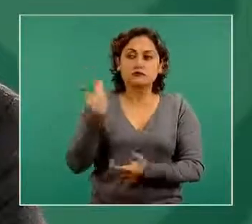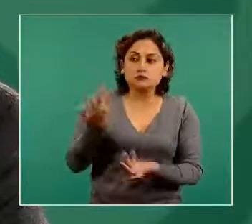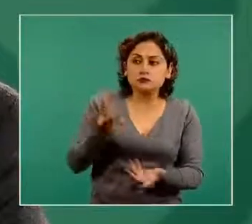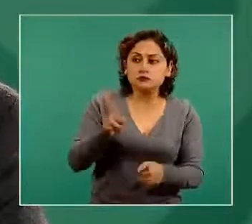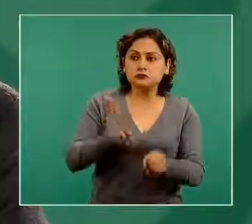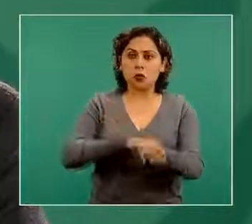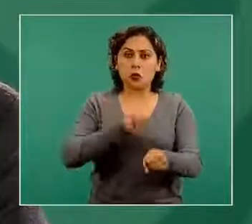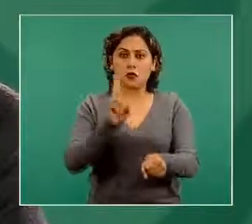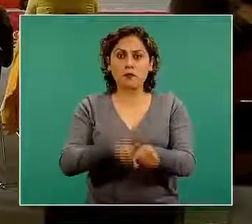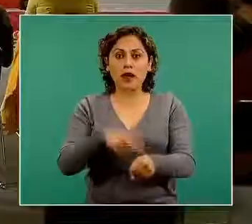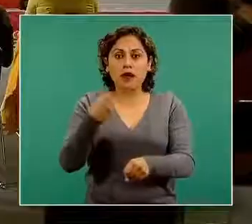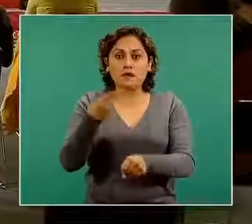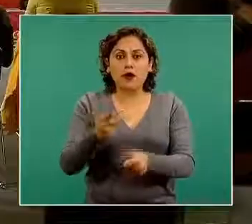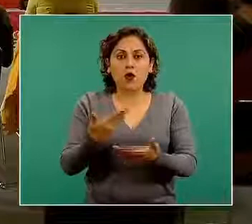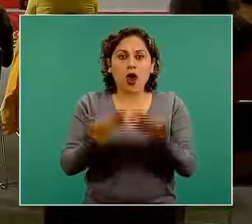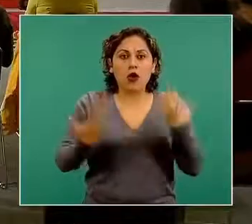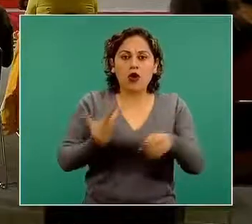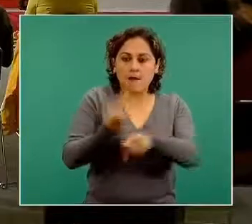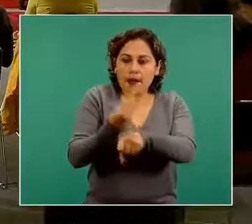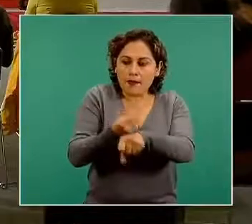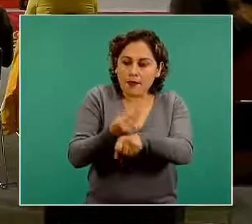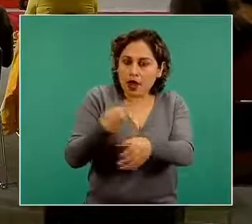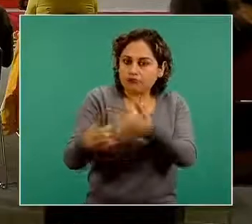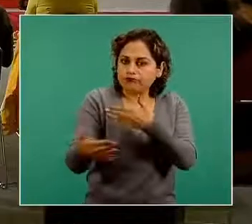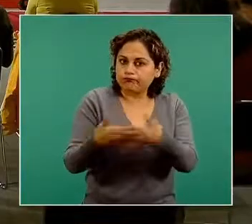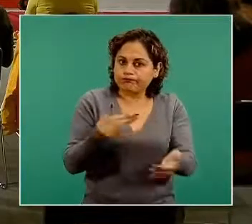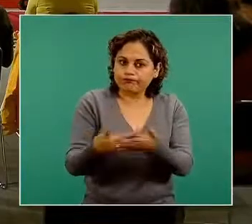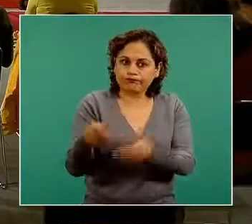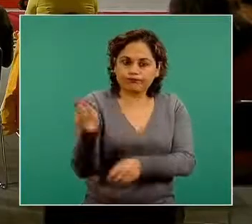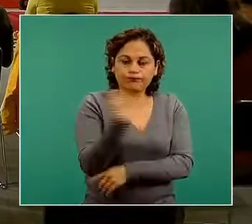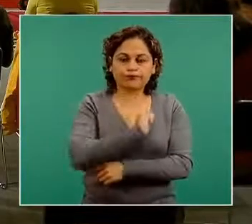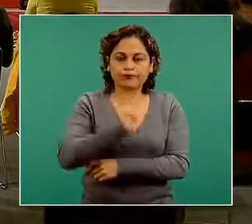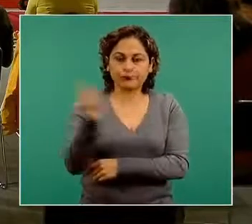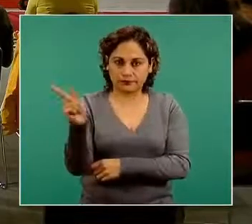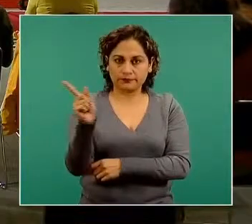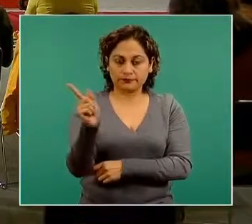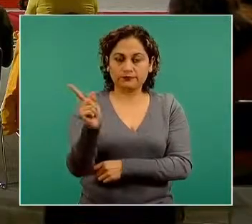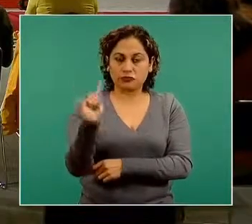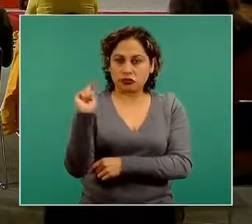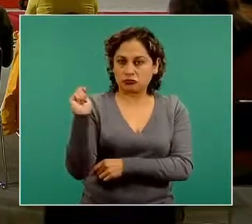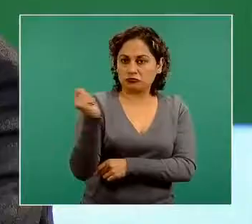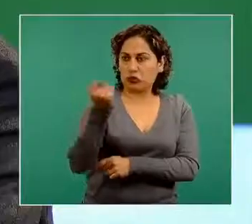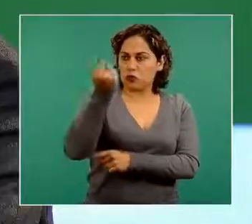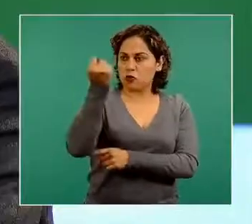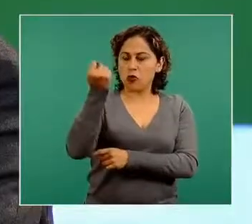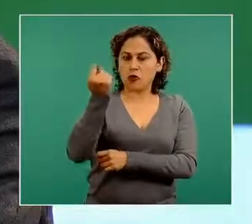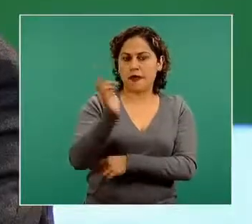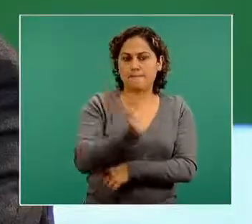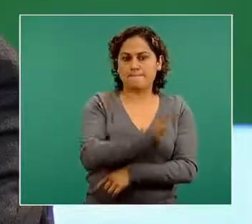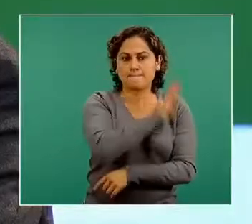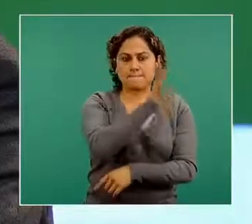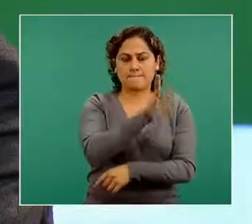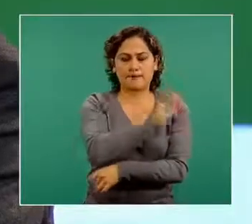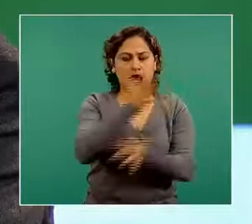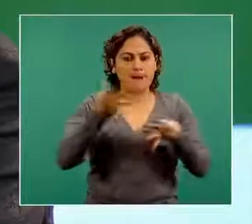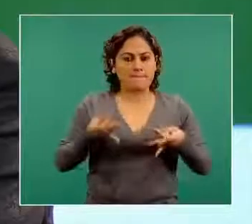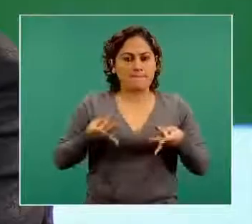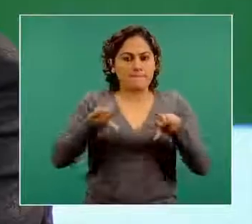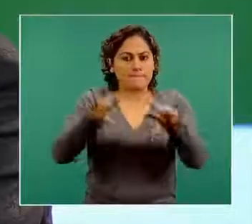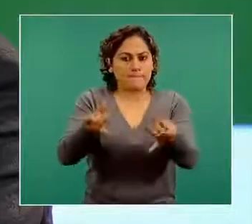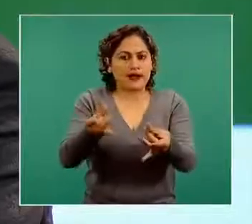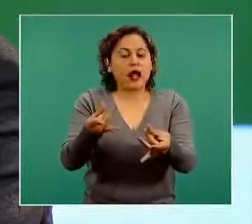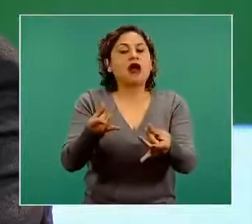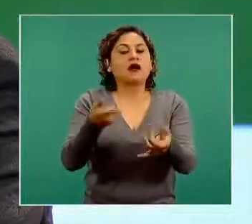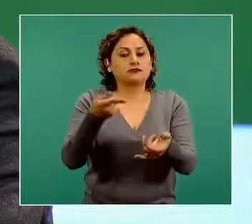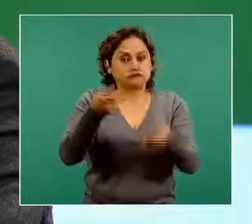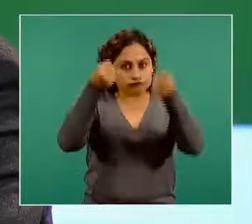muy moderna, muy de alto nivel de tecnología y de los más altos estándares de seguridad, que está